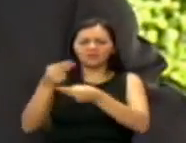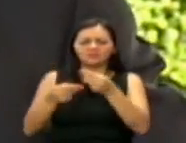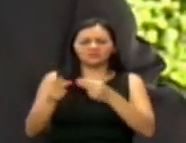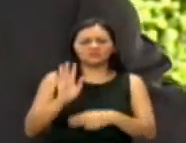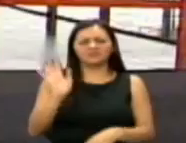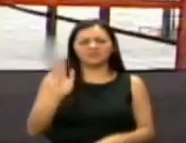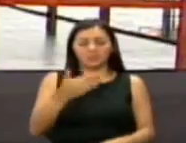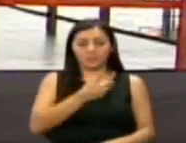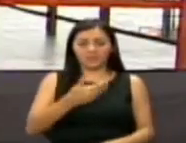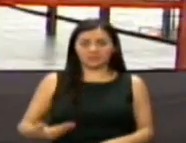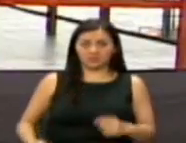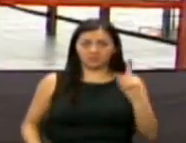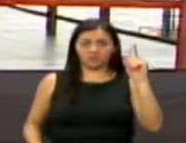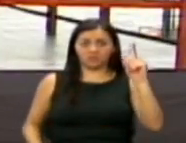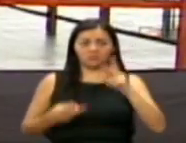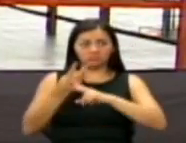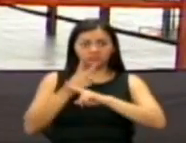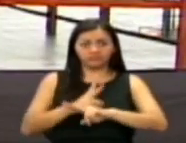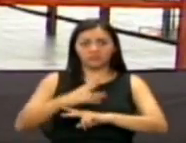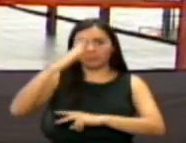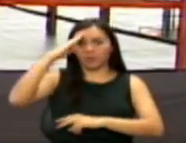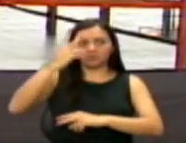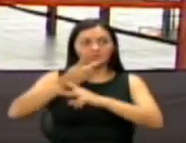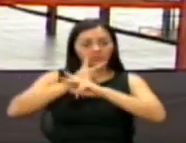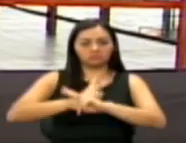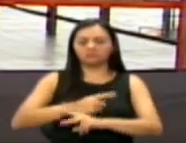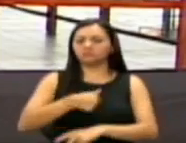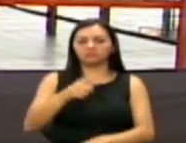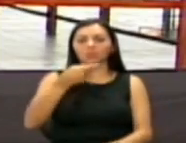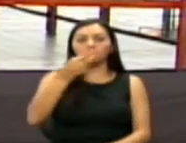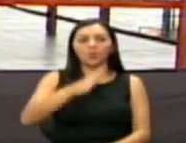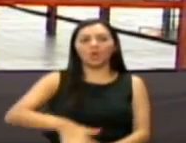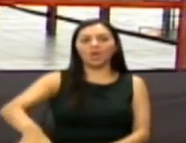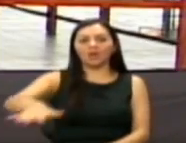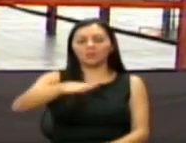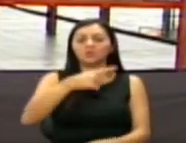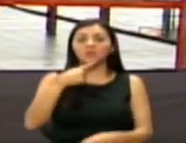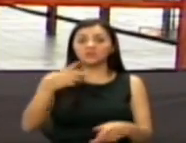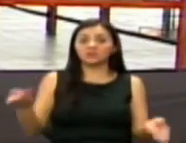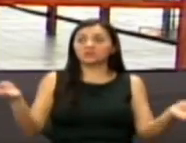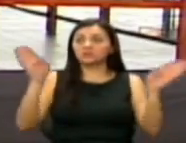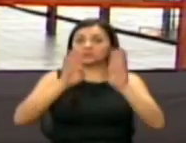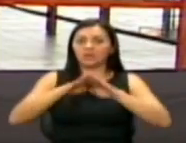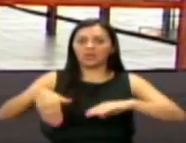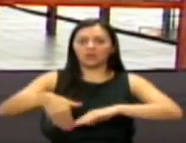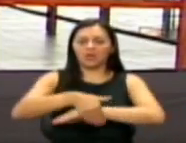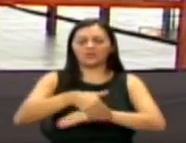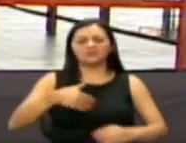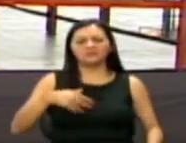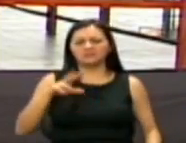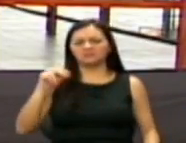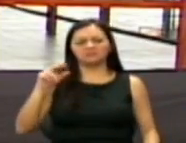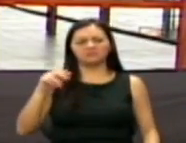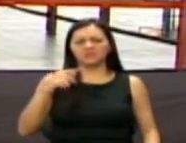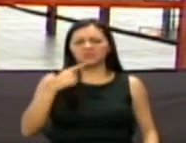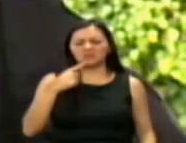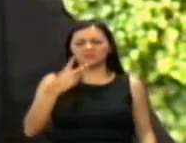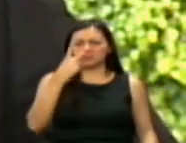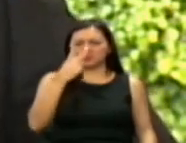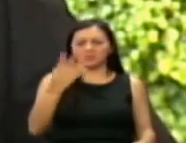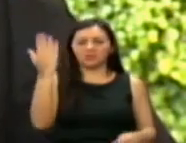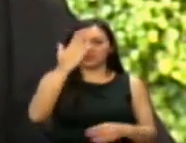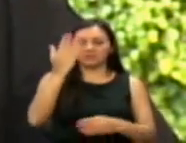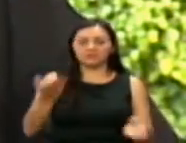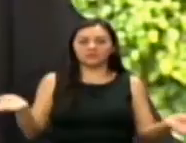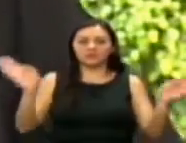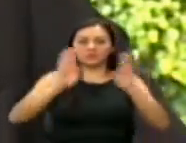tiene que reaccionar, no es la policía. Es el pueblo ecuatoriano. No pueden cerrarnos las carreteras. Yo ayer no sabía si reír o llorar cuando vi las imágenes cerrando las